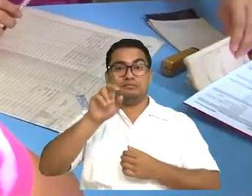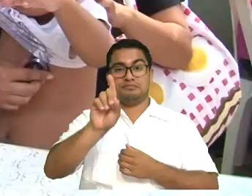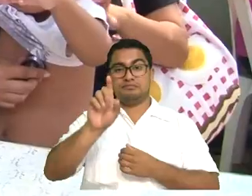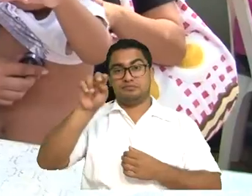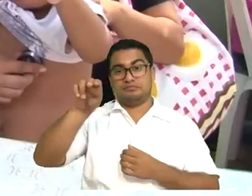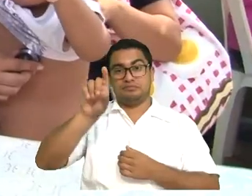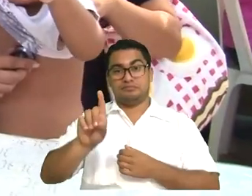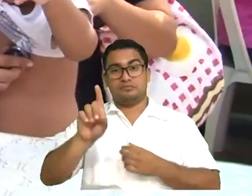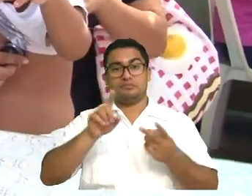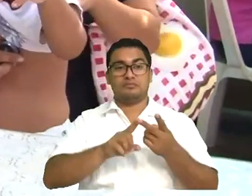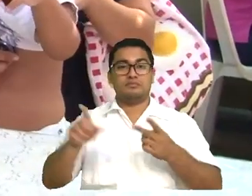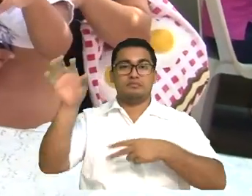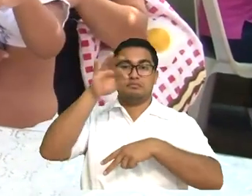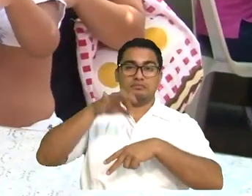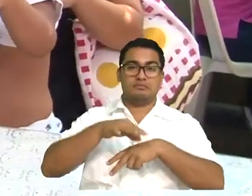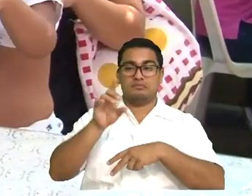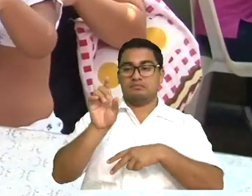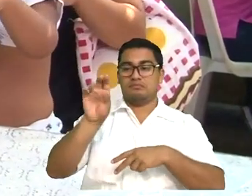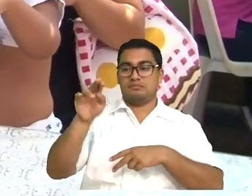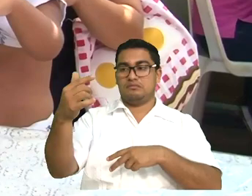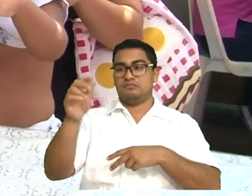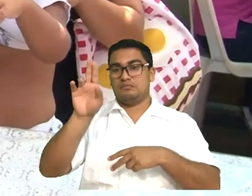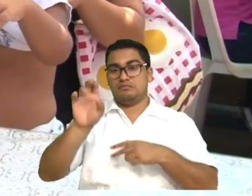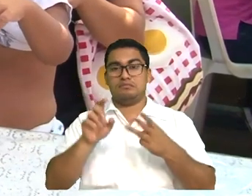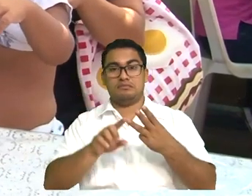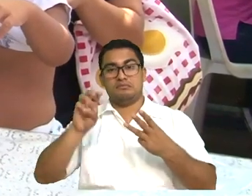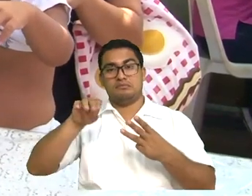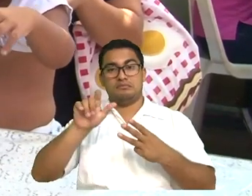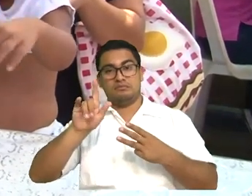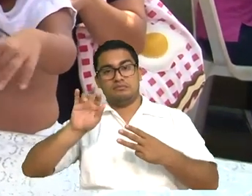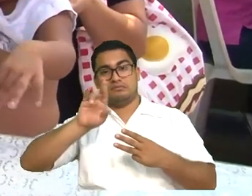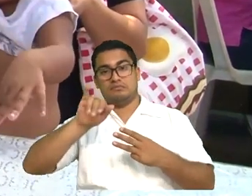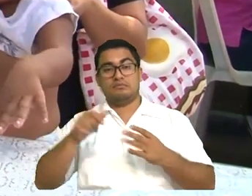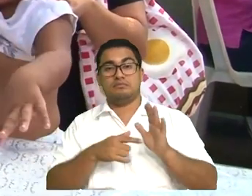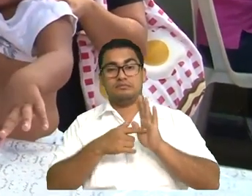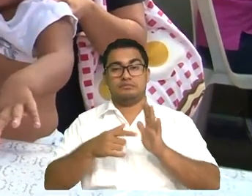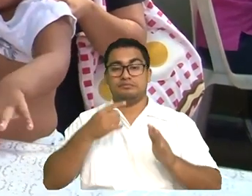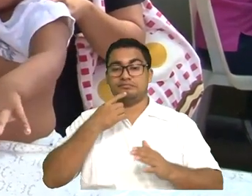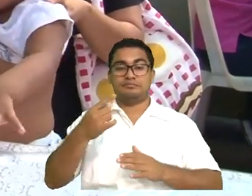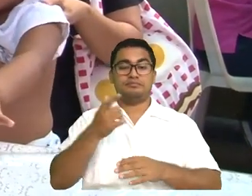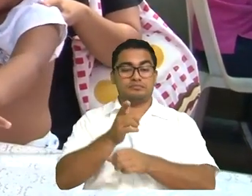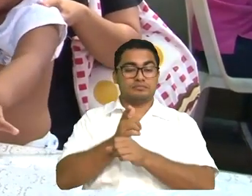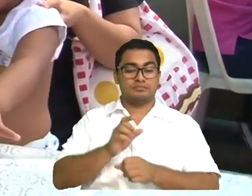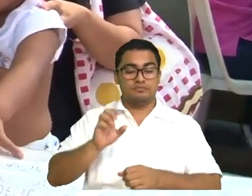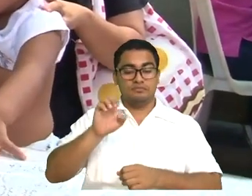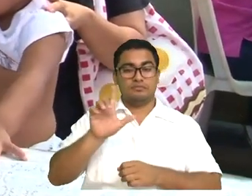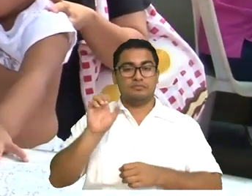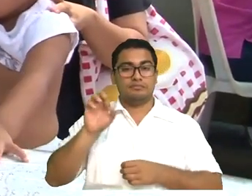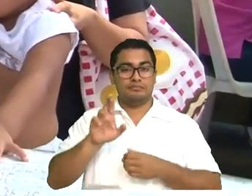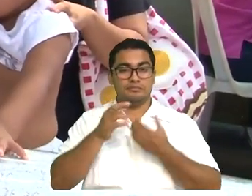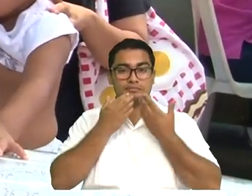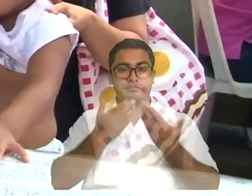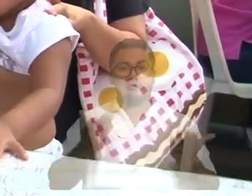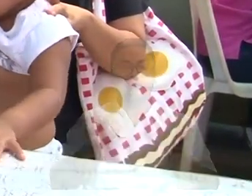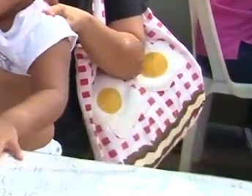H1N1, dengue o malaria. Con cámara de Wendell Noguera, para el canal parlamentario, les informó Elmer